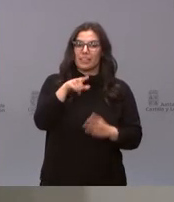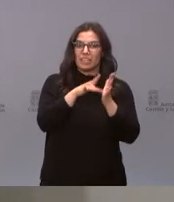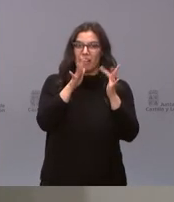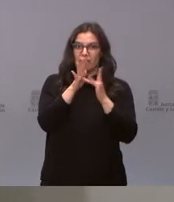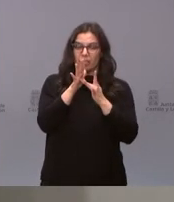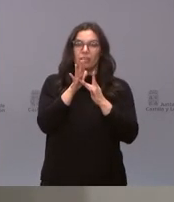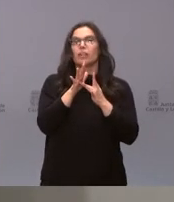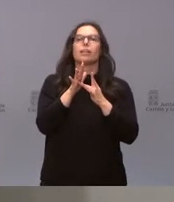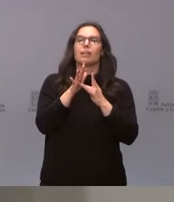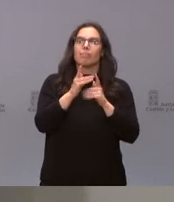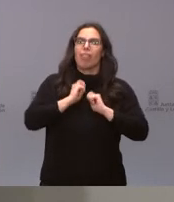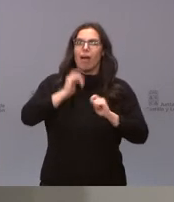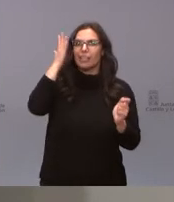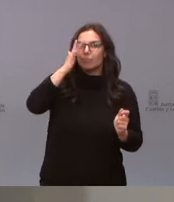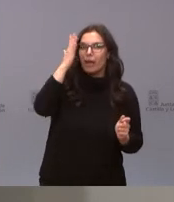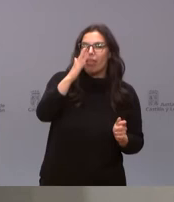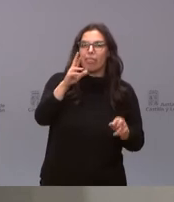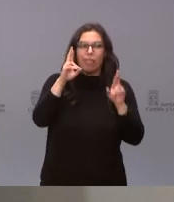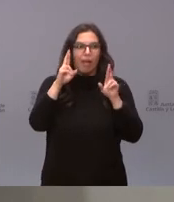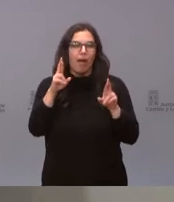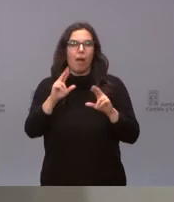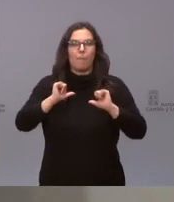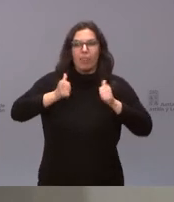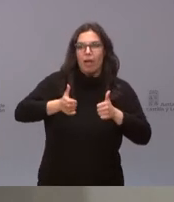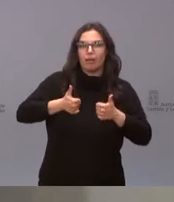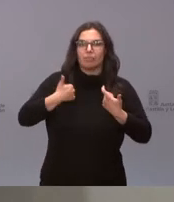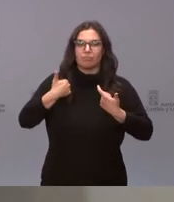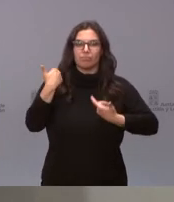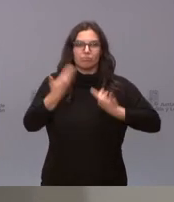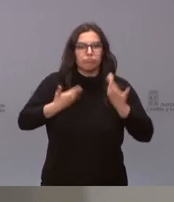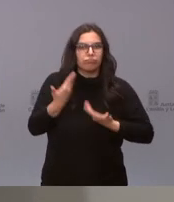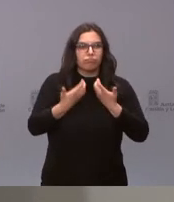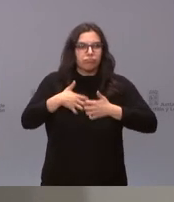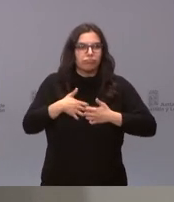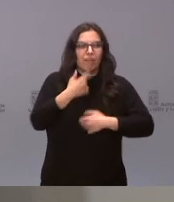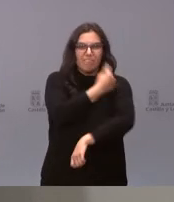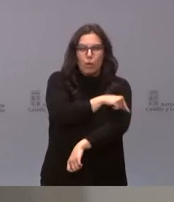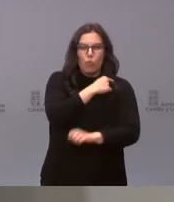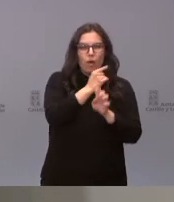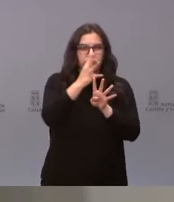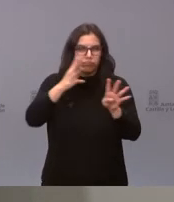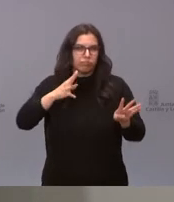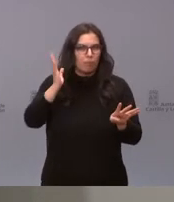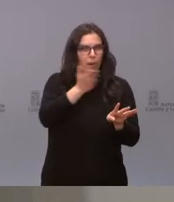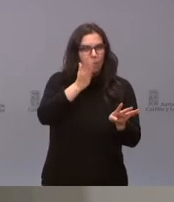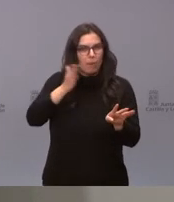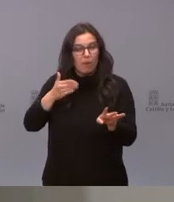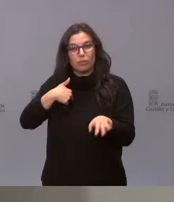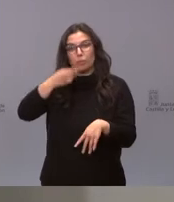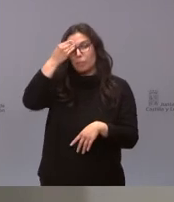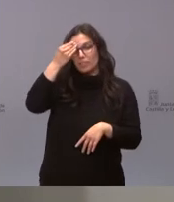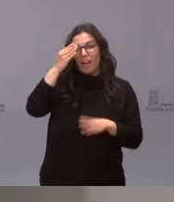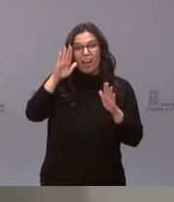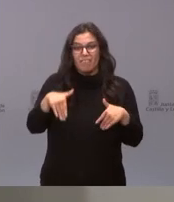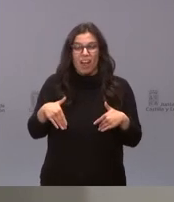mes para la esperanza y para poner en marcha bueno pues toda la vacunación posible pero no sé si se ha creado se ha